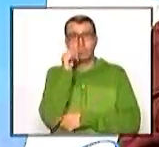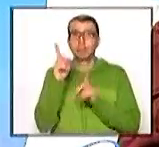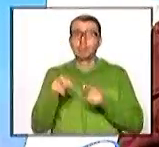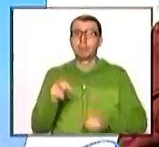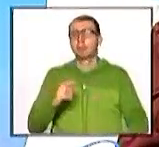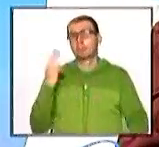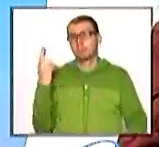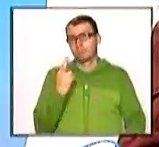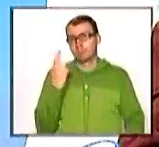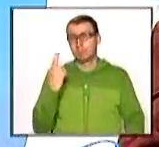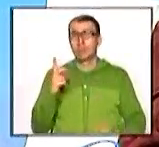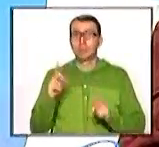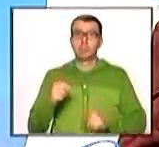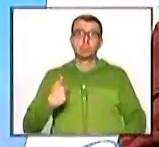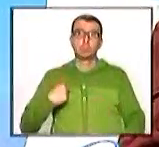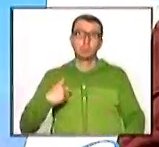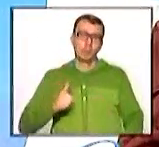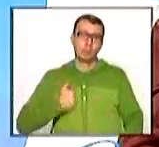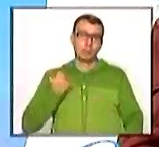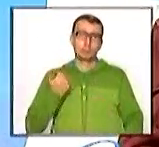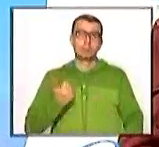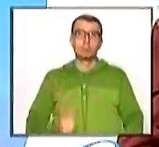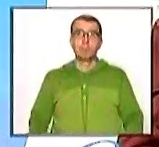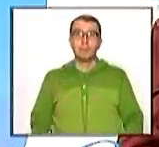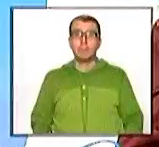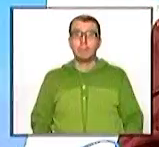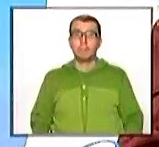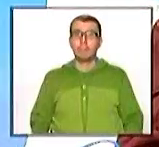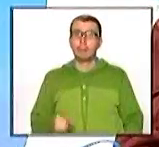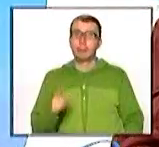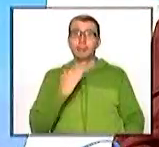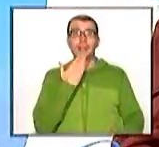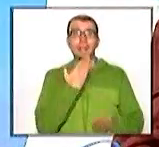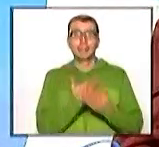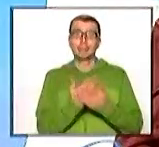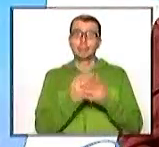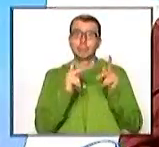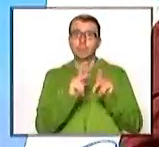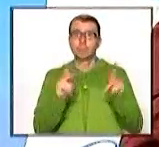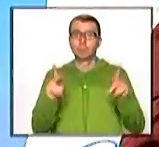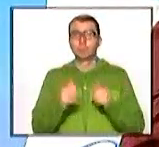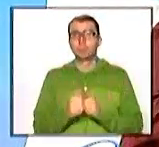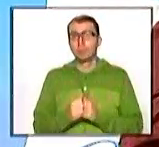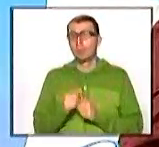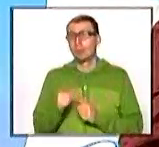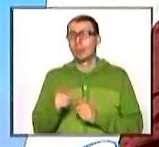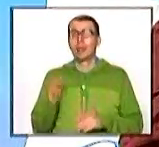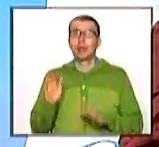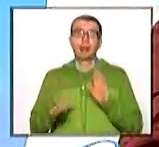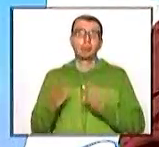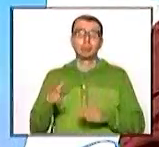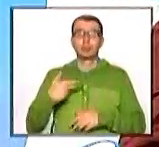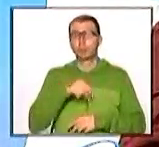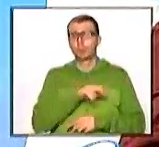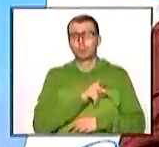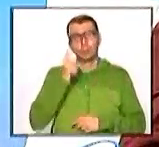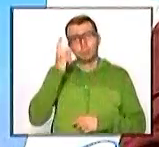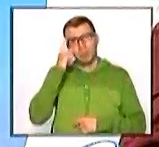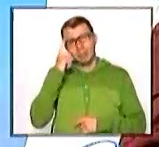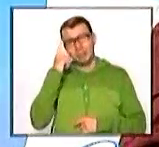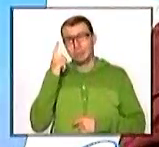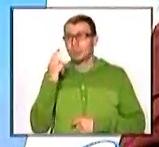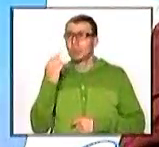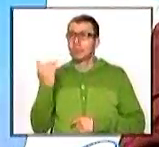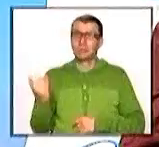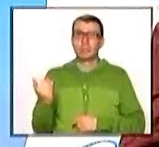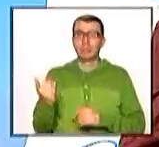y ahí aprovecho igualmente para dar los agradecimientos a las personas que a veces nosotros creemos que son más